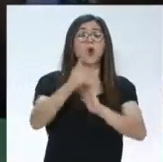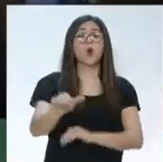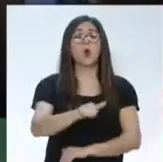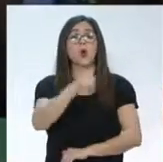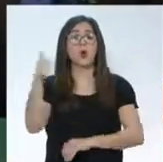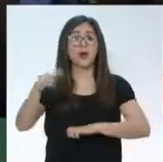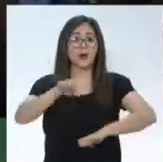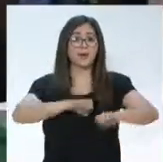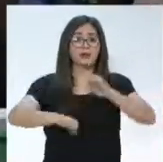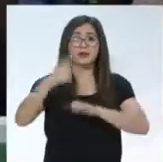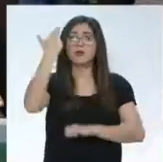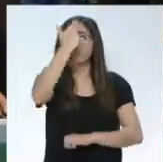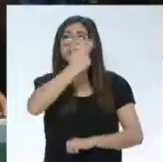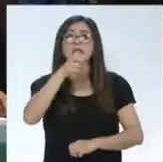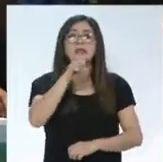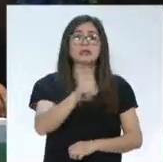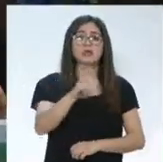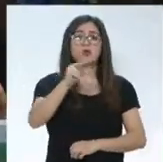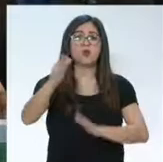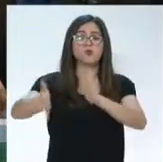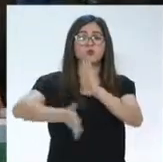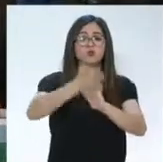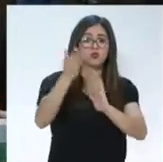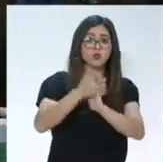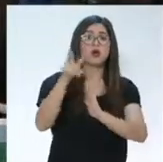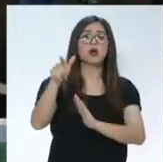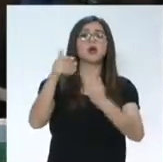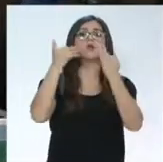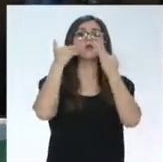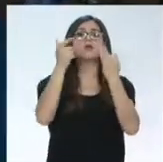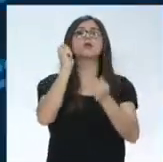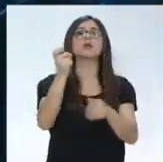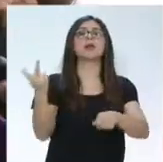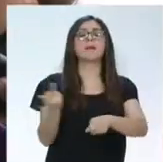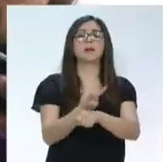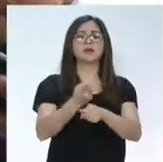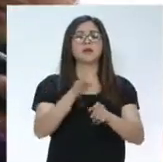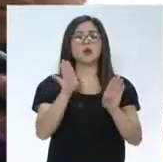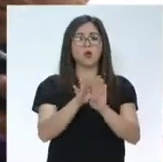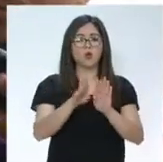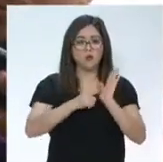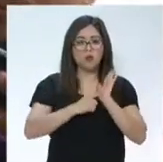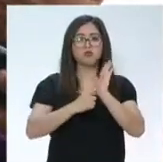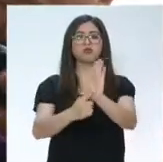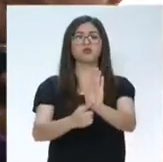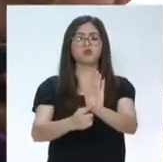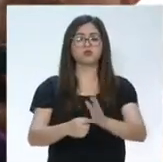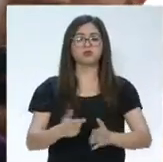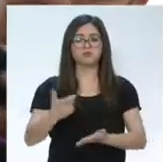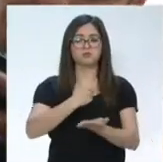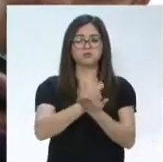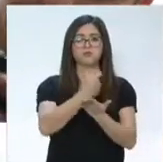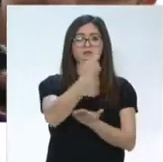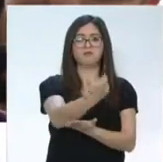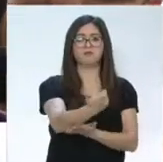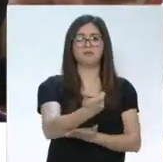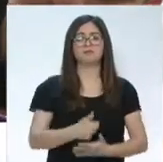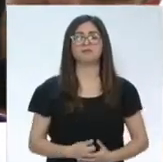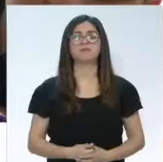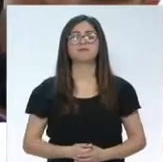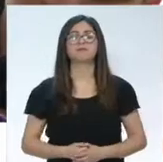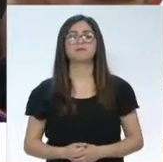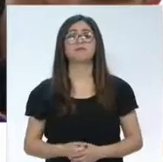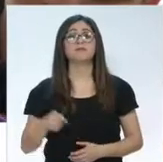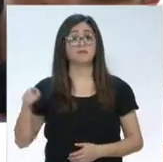Cravioto detalló que este esquema permitirá transparencia en los recursos. El Fideicomiso para la Reconstrucción es quien va a